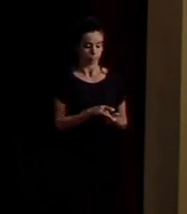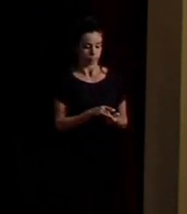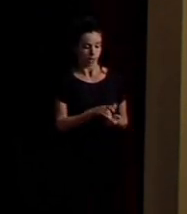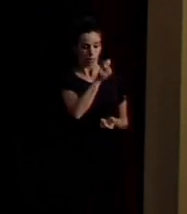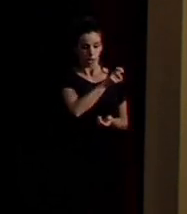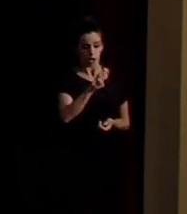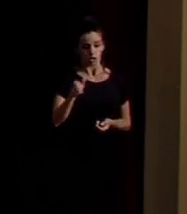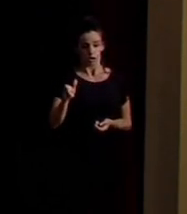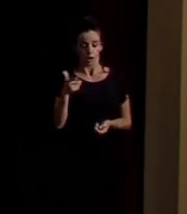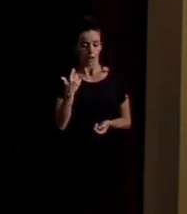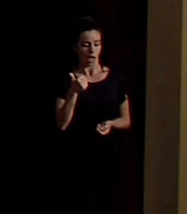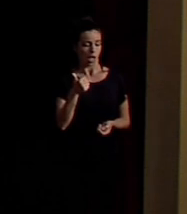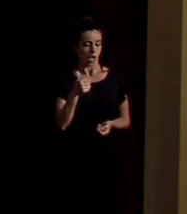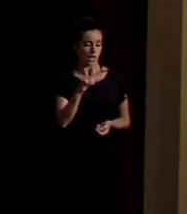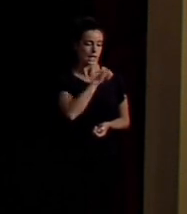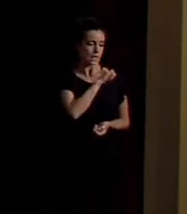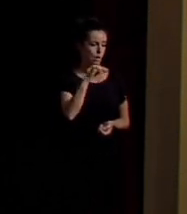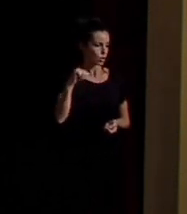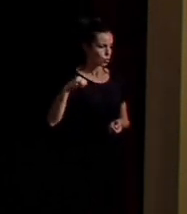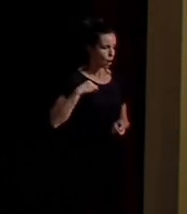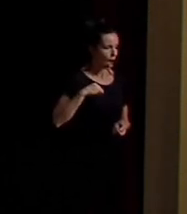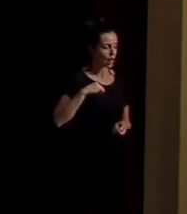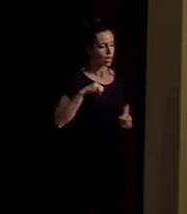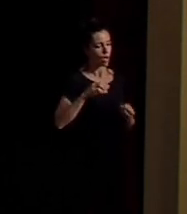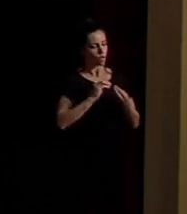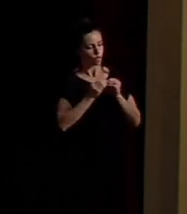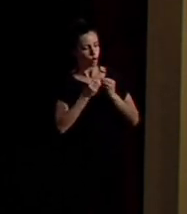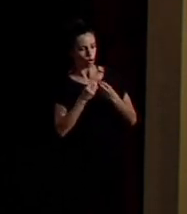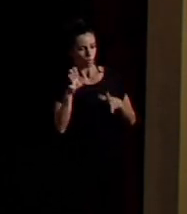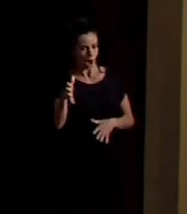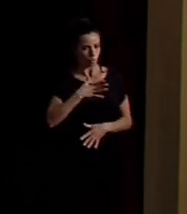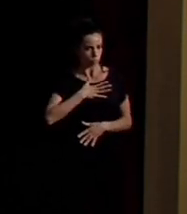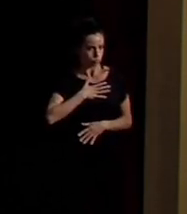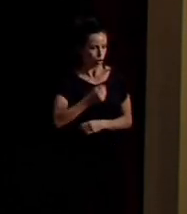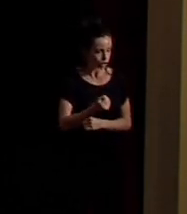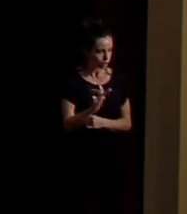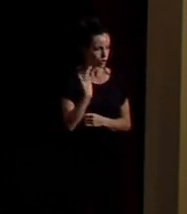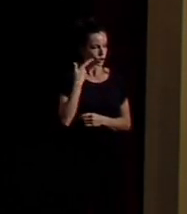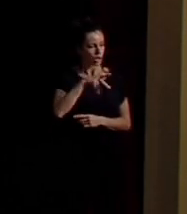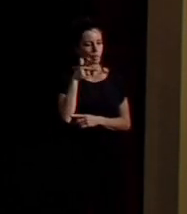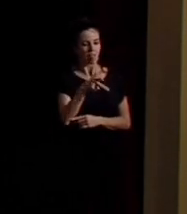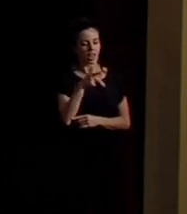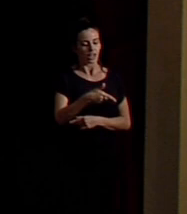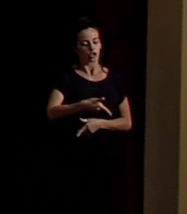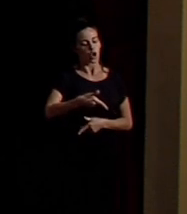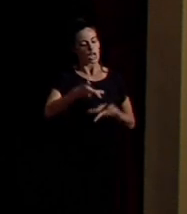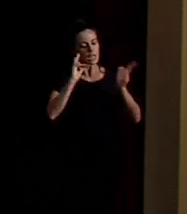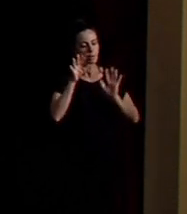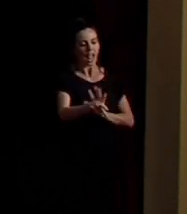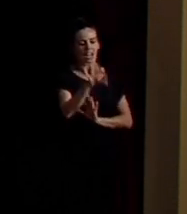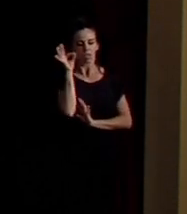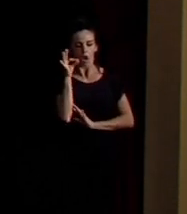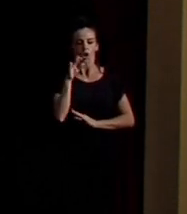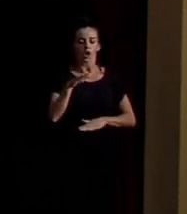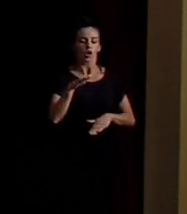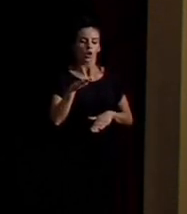carácter posesivo, el entendimiento de los deseos como derecho, la idea de la libre elección y el consentimiento, de